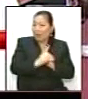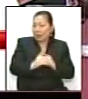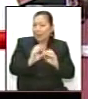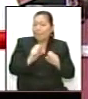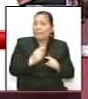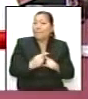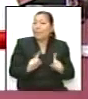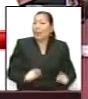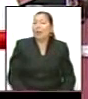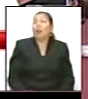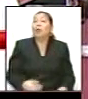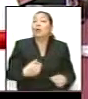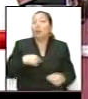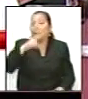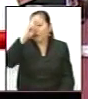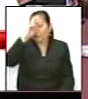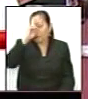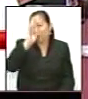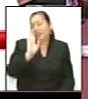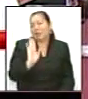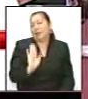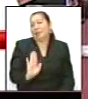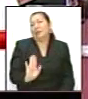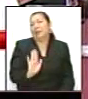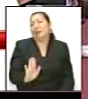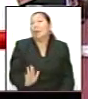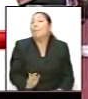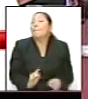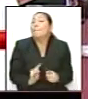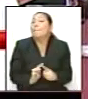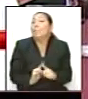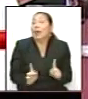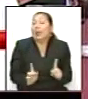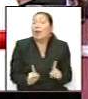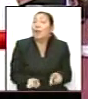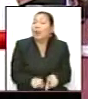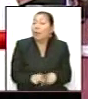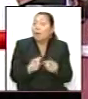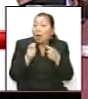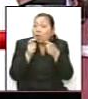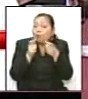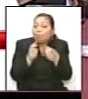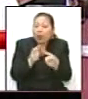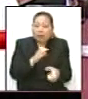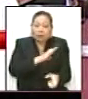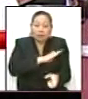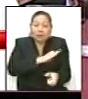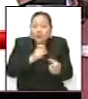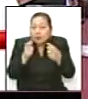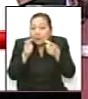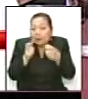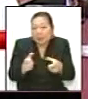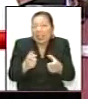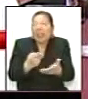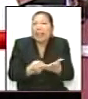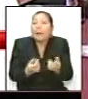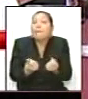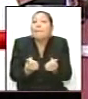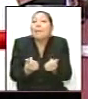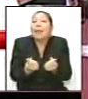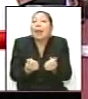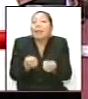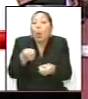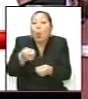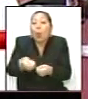sin embargo, soy respetuosa de ella. Pero también controlando y fiscalizando qué se hace con el dinero